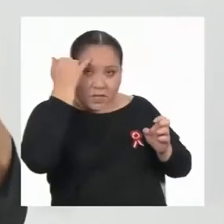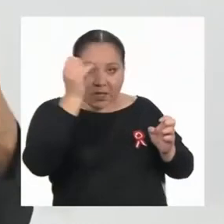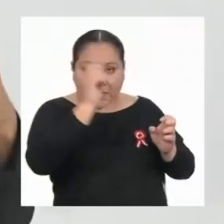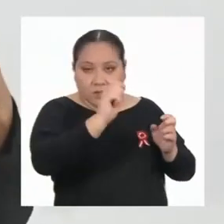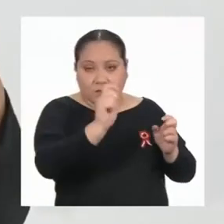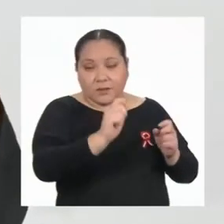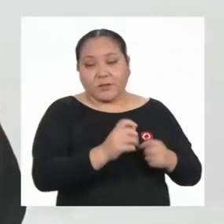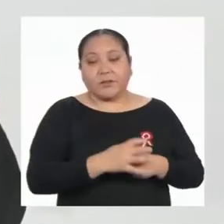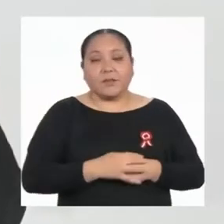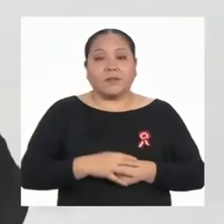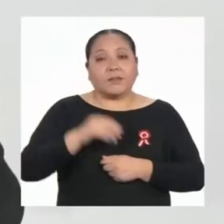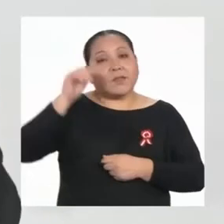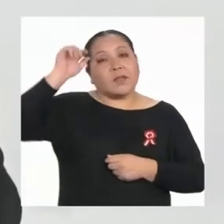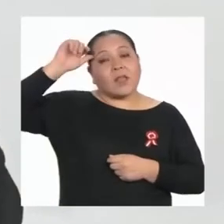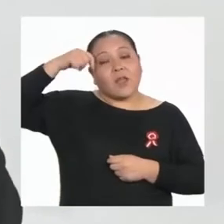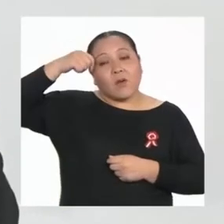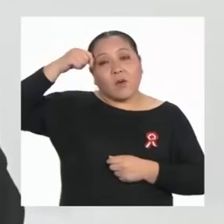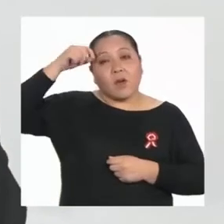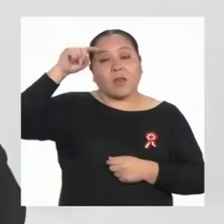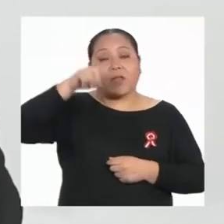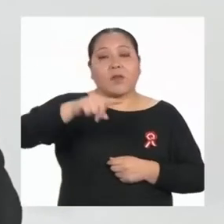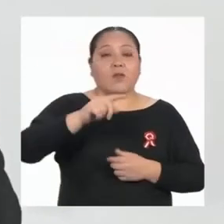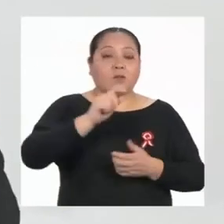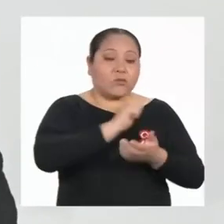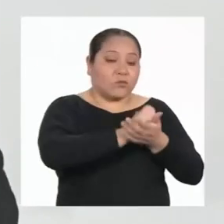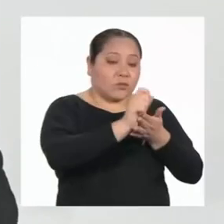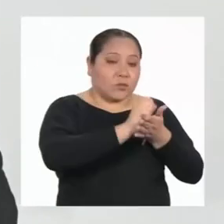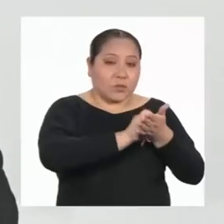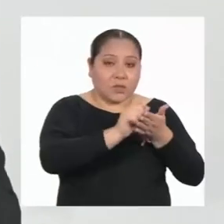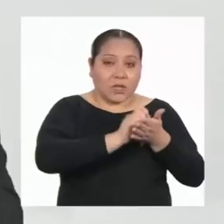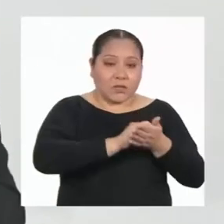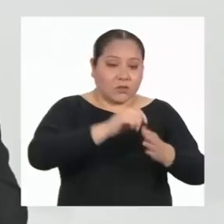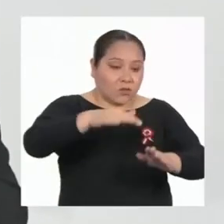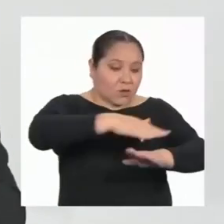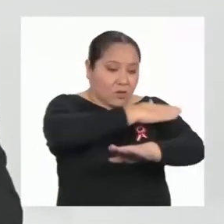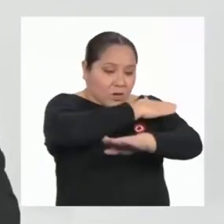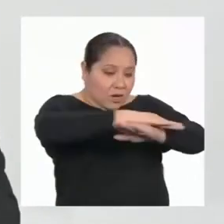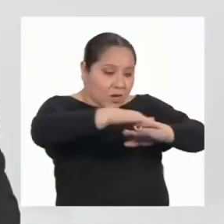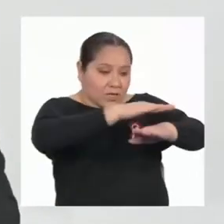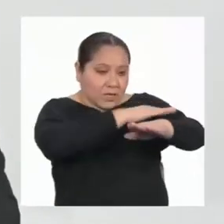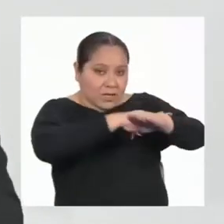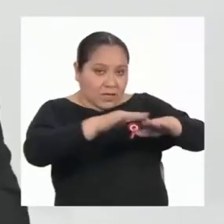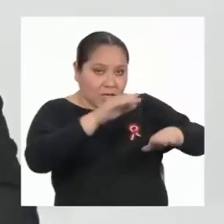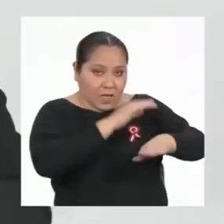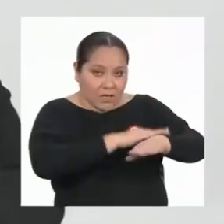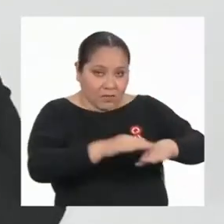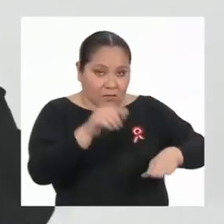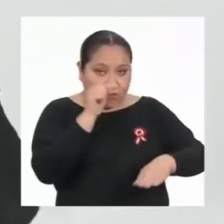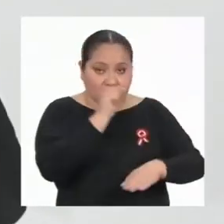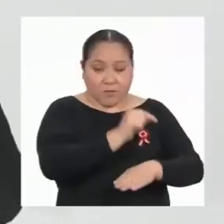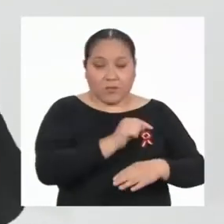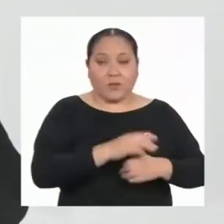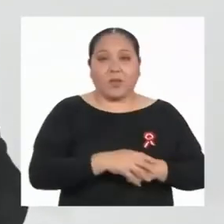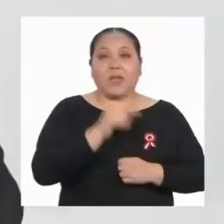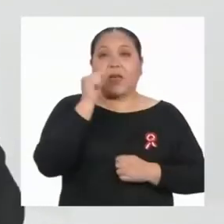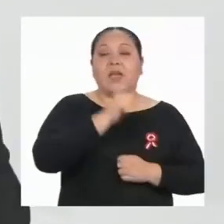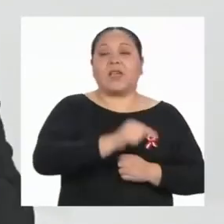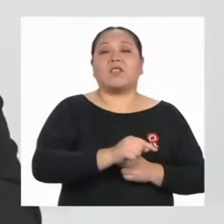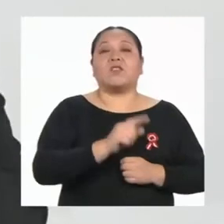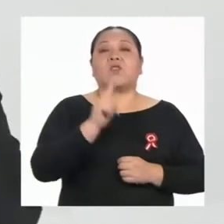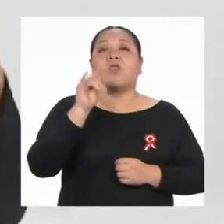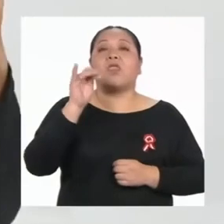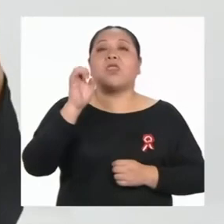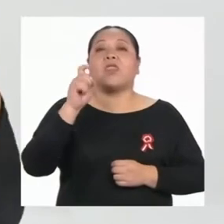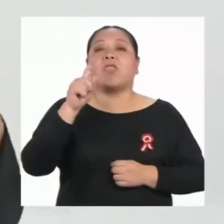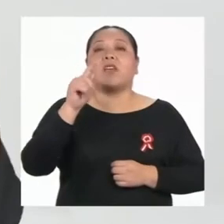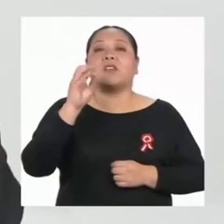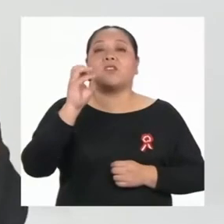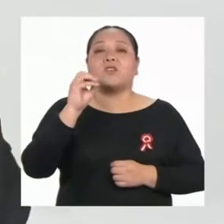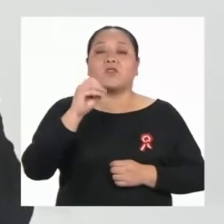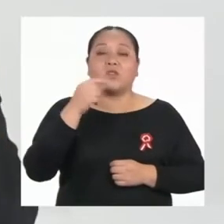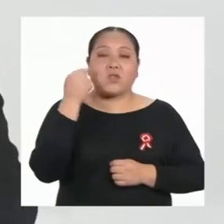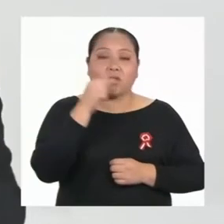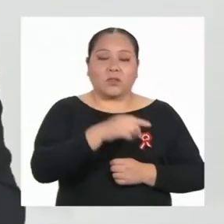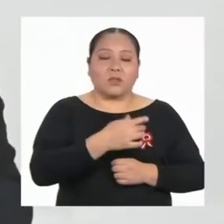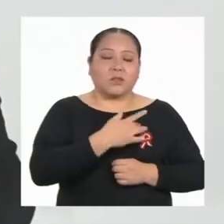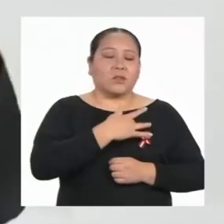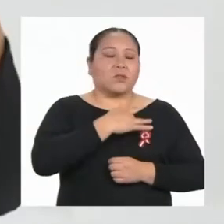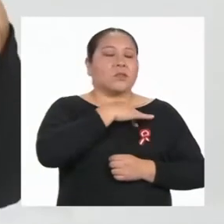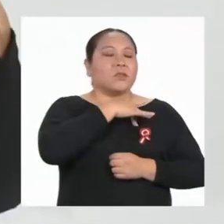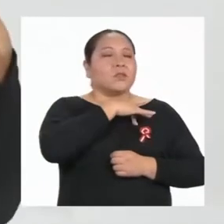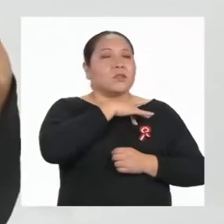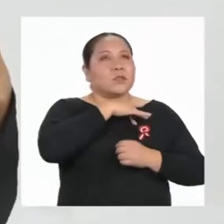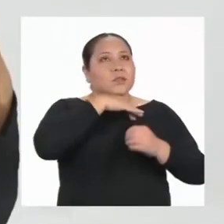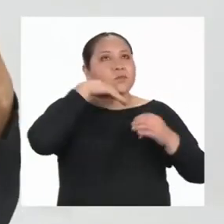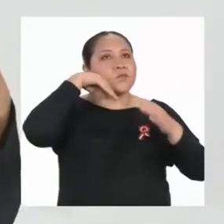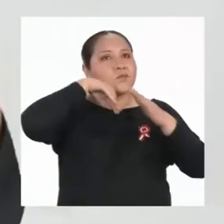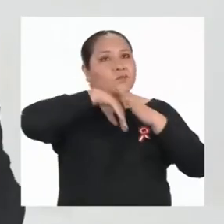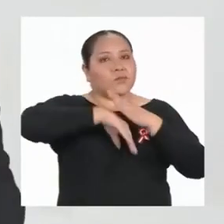Recuerde que un texto resaltado o subrayado es un texto que ha calado a